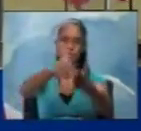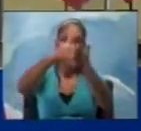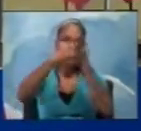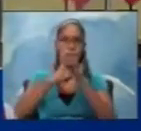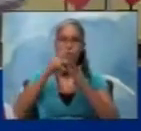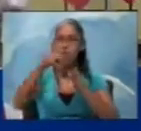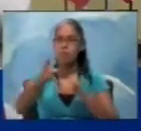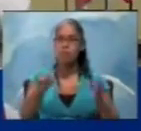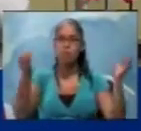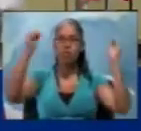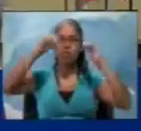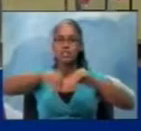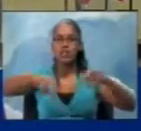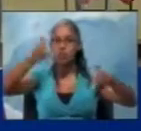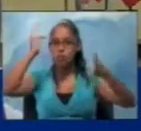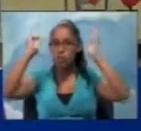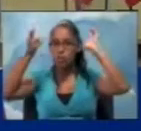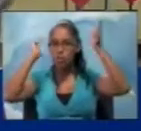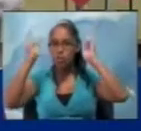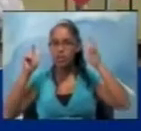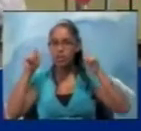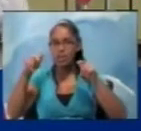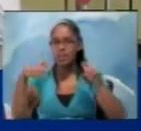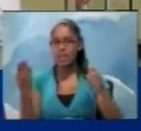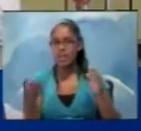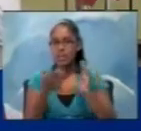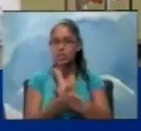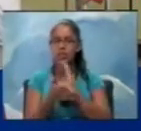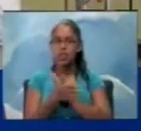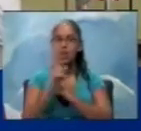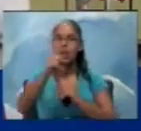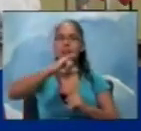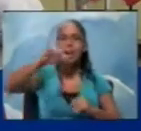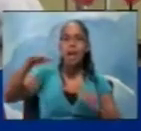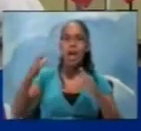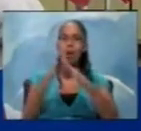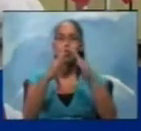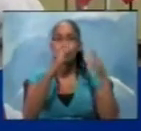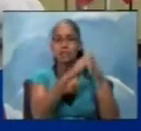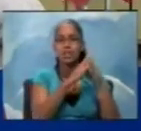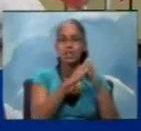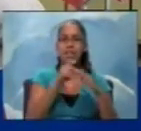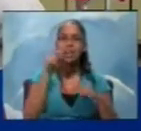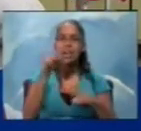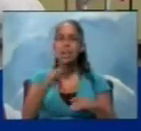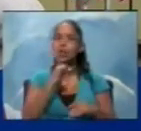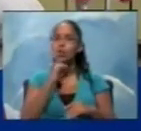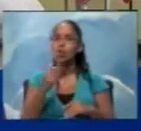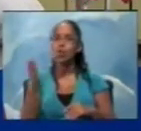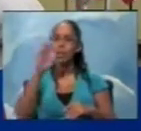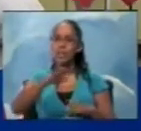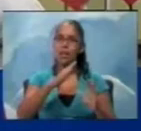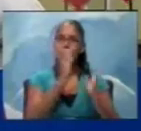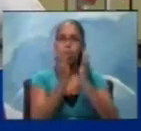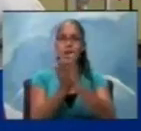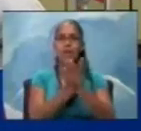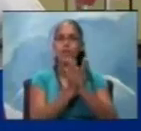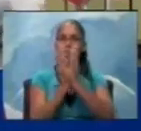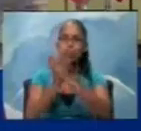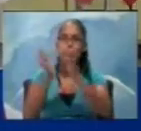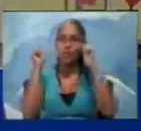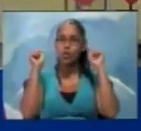triunfalmente montado en el pollino, ¿qué sucedió en Jerusalén? Eso es lo que estamos estudiando